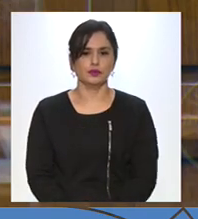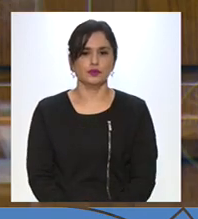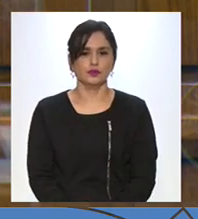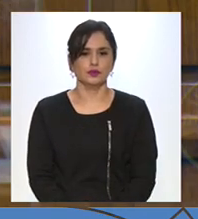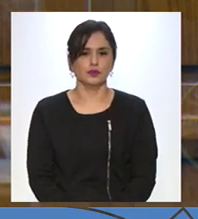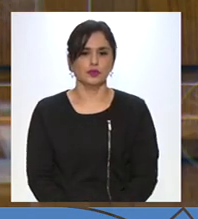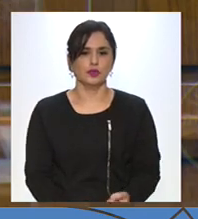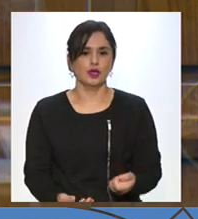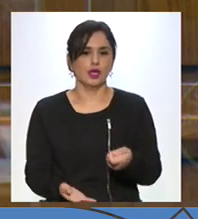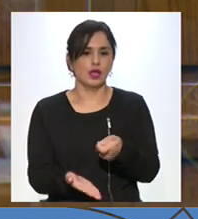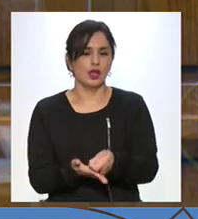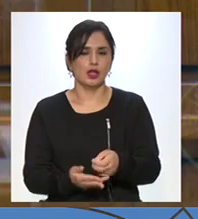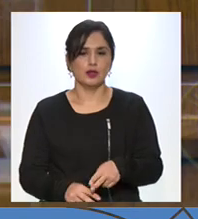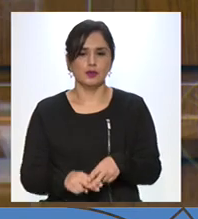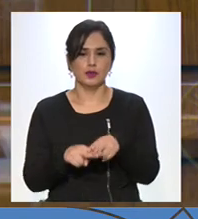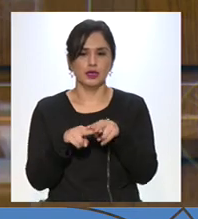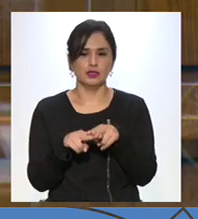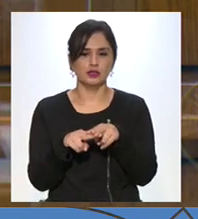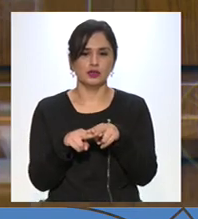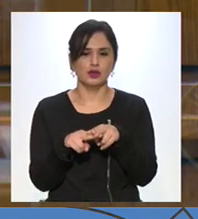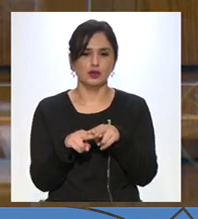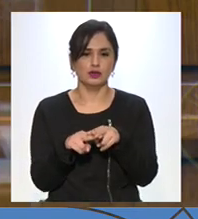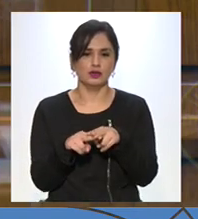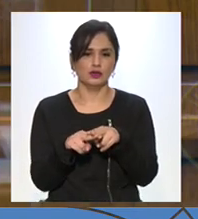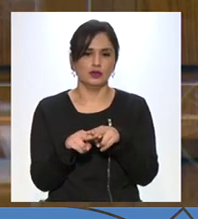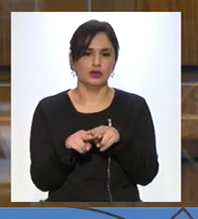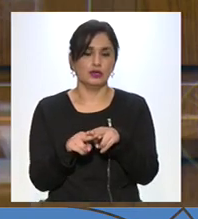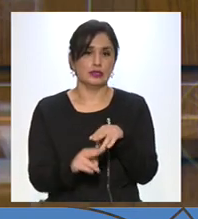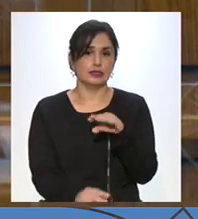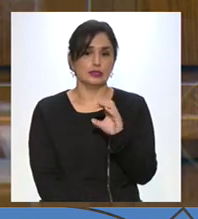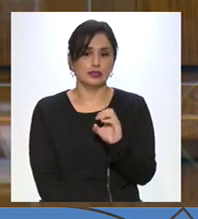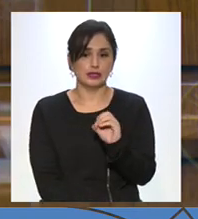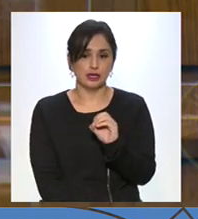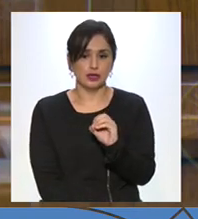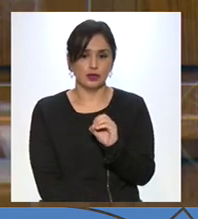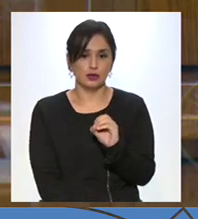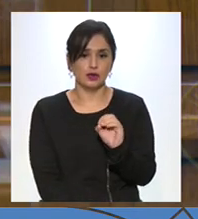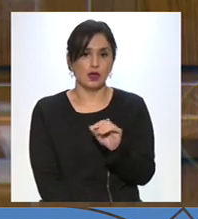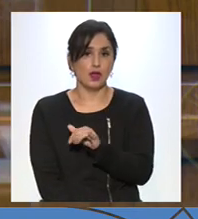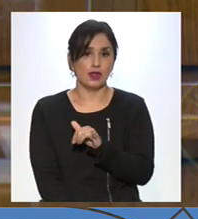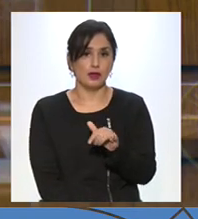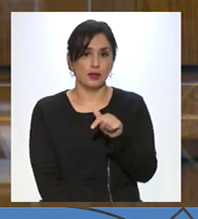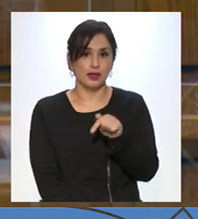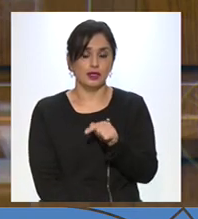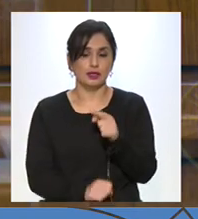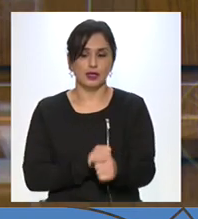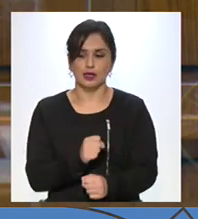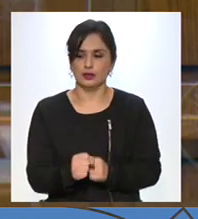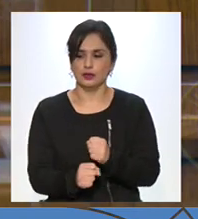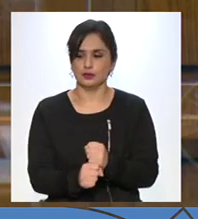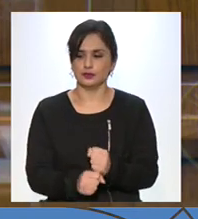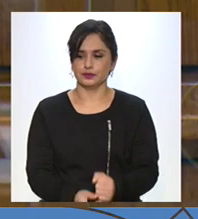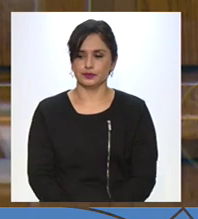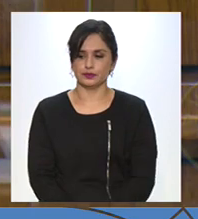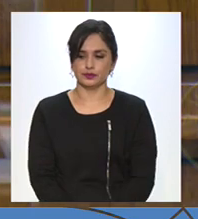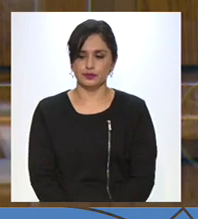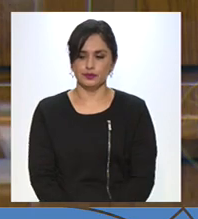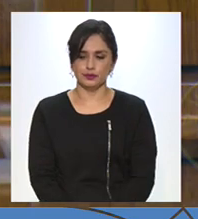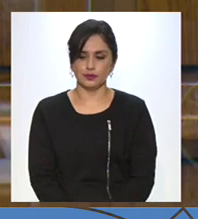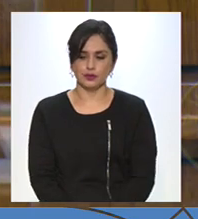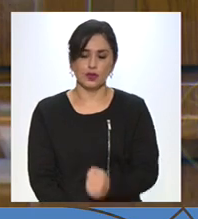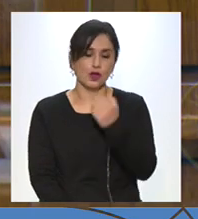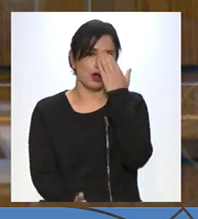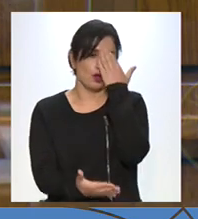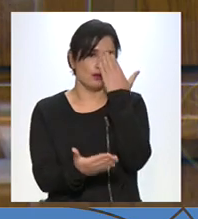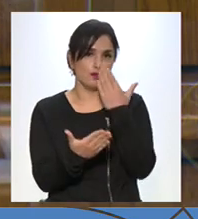La inversión, prácticamente en cero después de este año. Es decir, nos